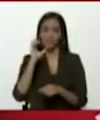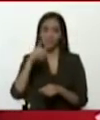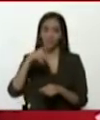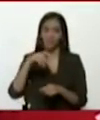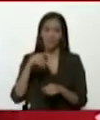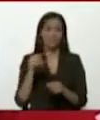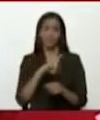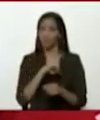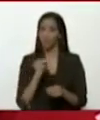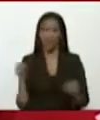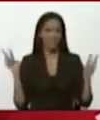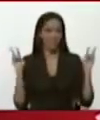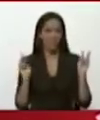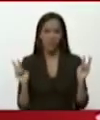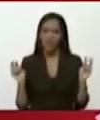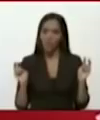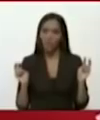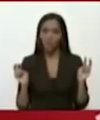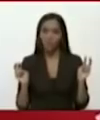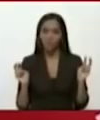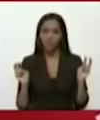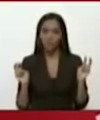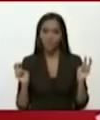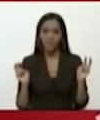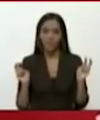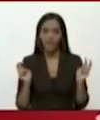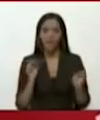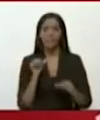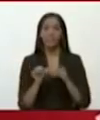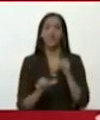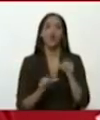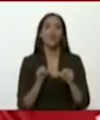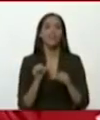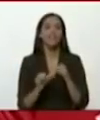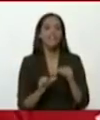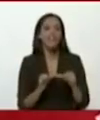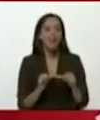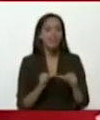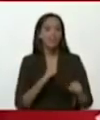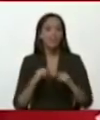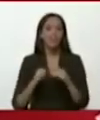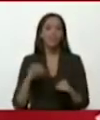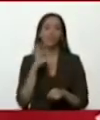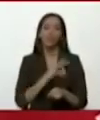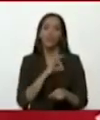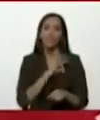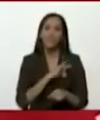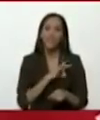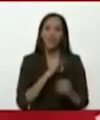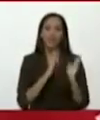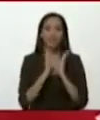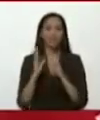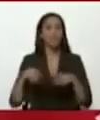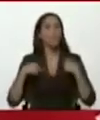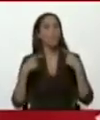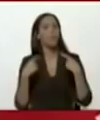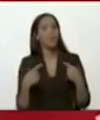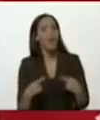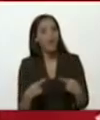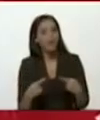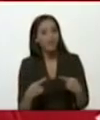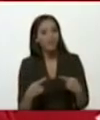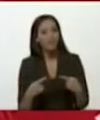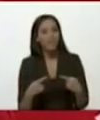es nuevo, hacia los colectivos, hacia los movimientos sociales, hacia la organización popular, es